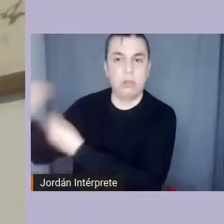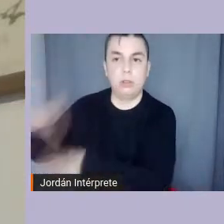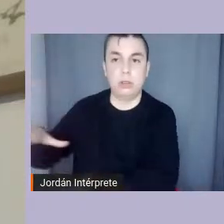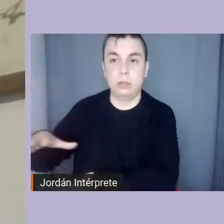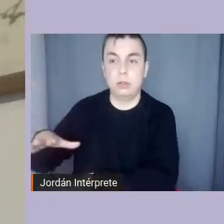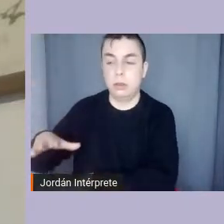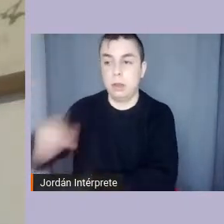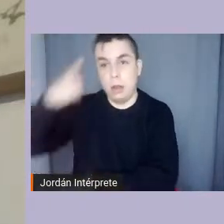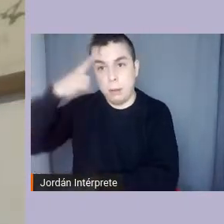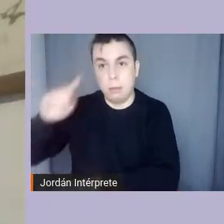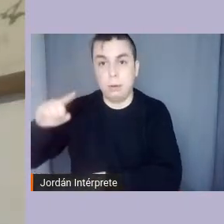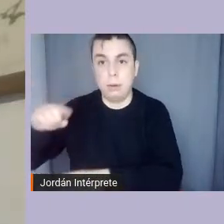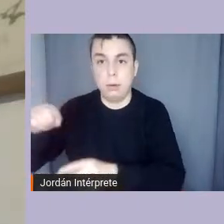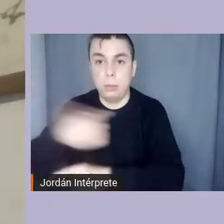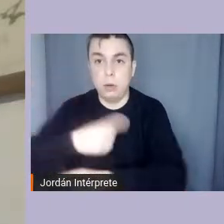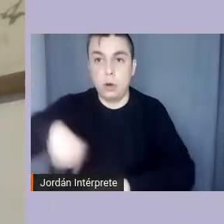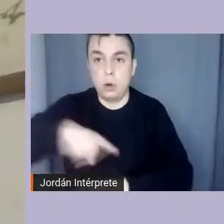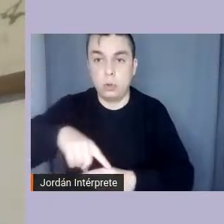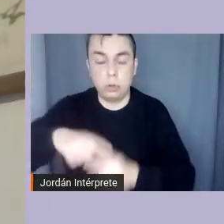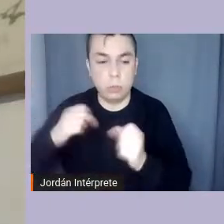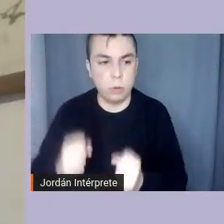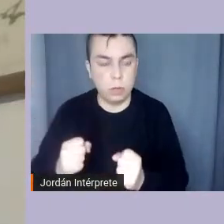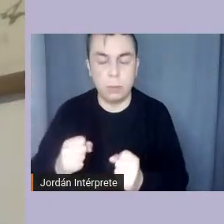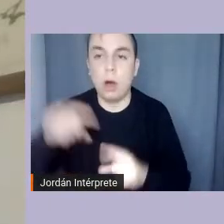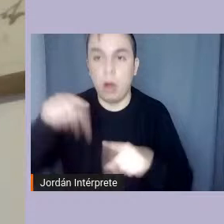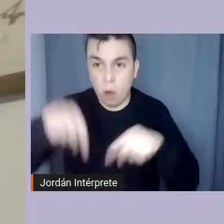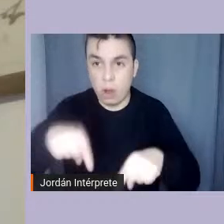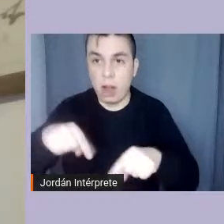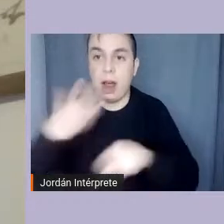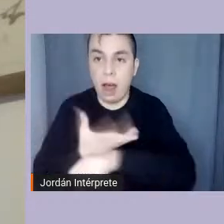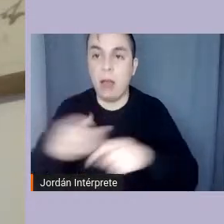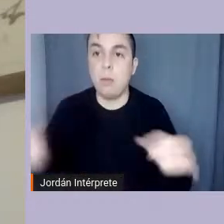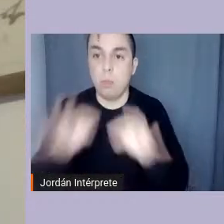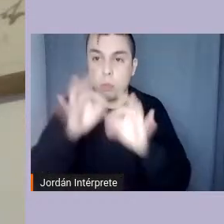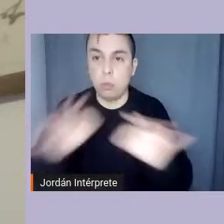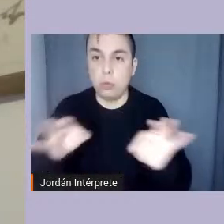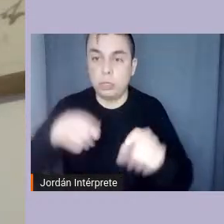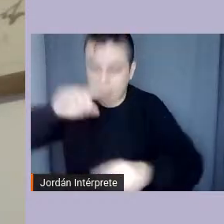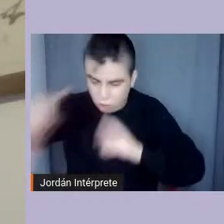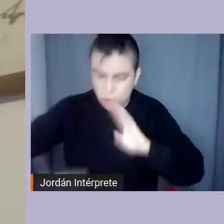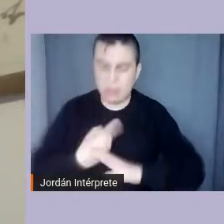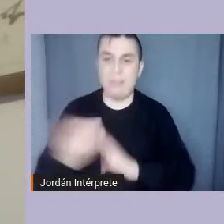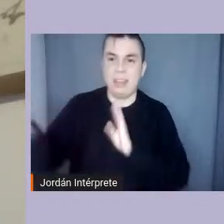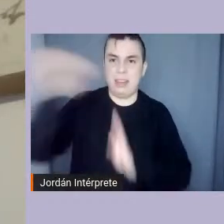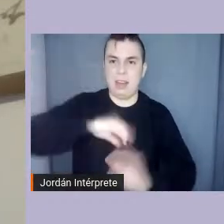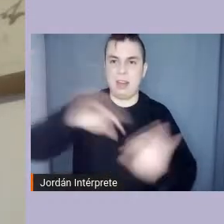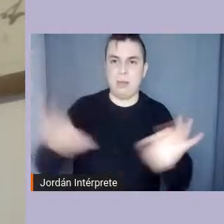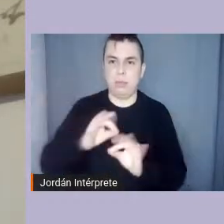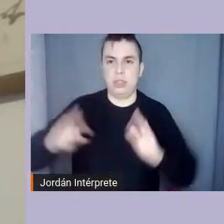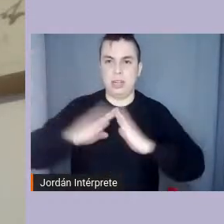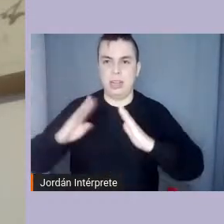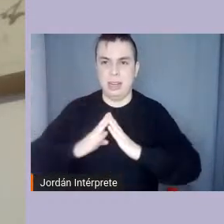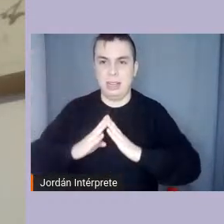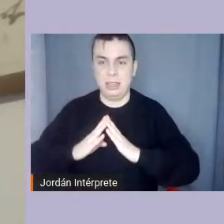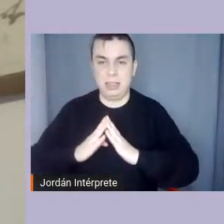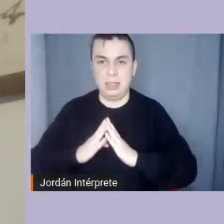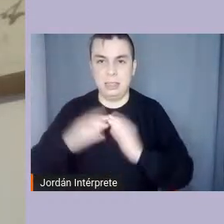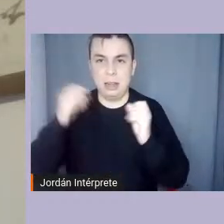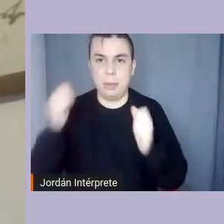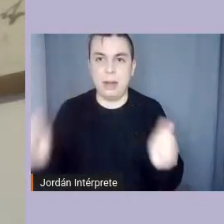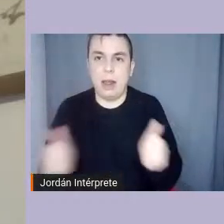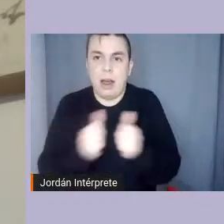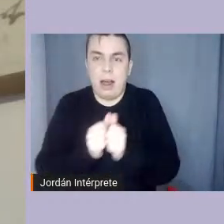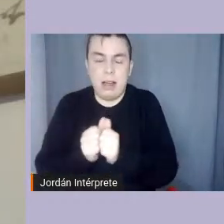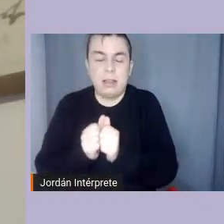volvamos a la música en nuestras casas, con la mirada a una niñez que será el hombre y la mujer